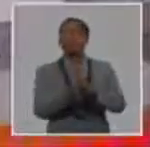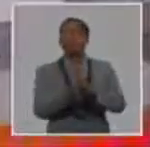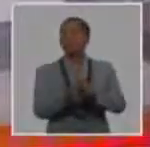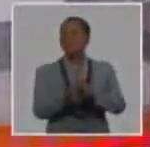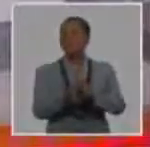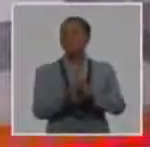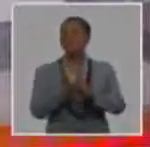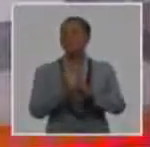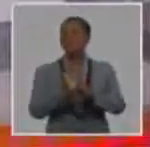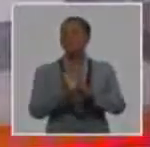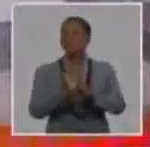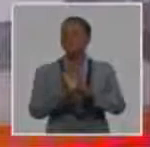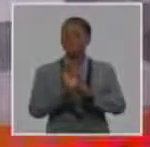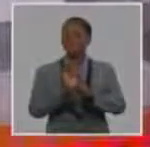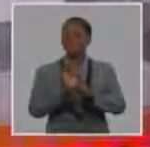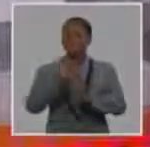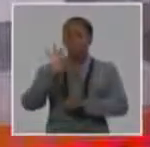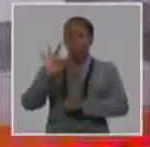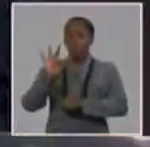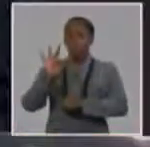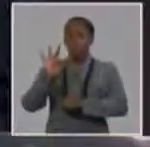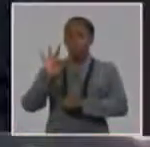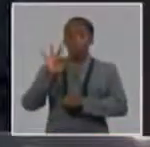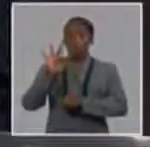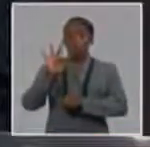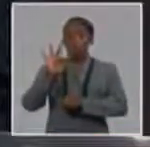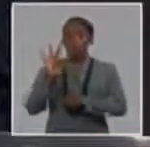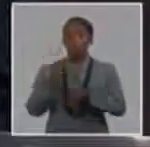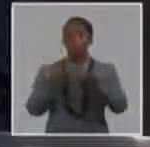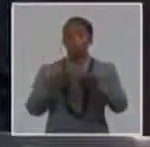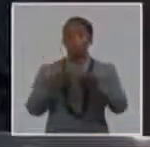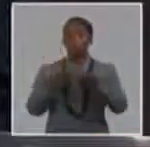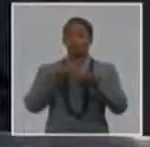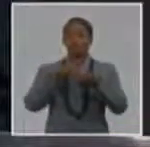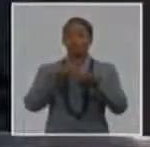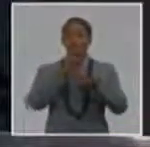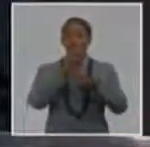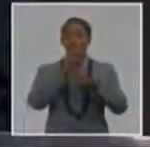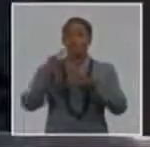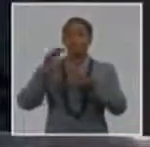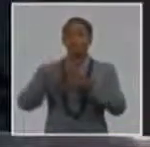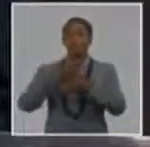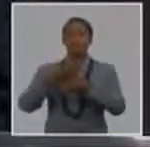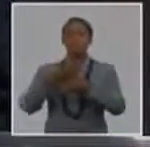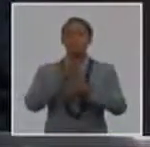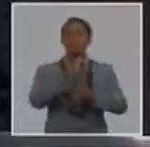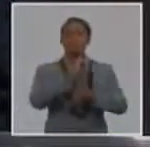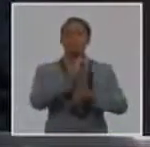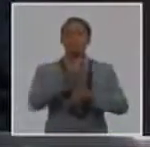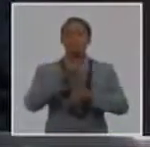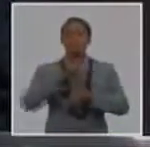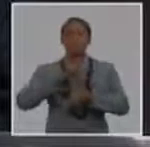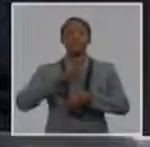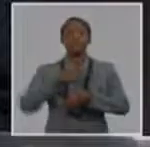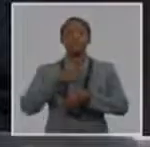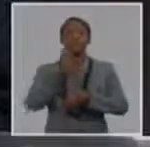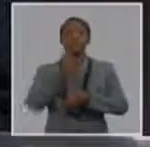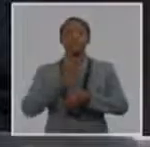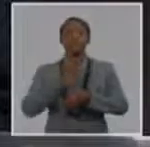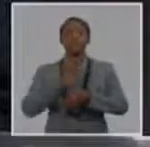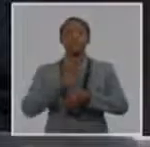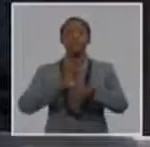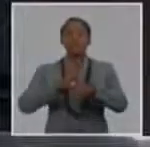combate contra la COVID, puesto que una de las capacidades de una empresa de alta tecnología